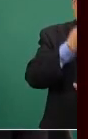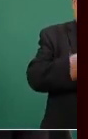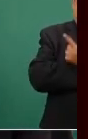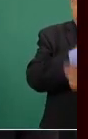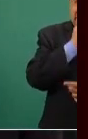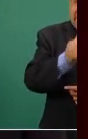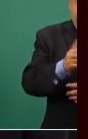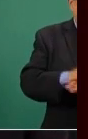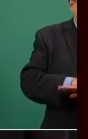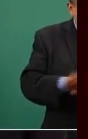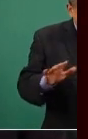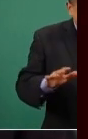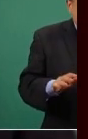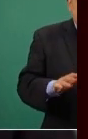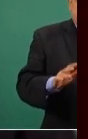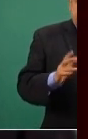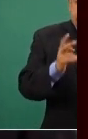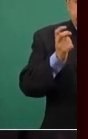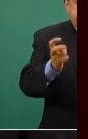ahora